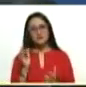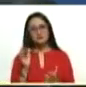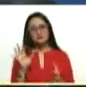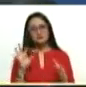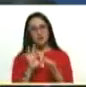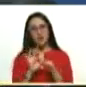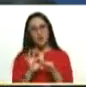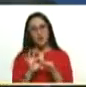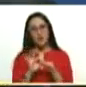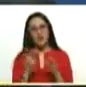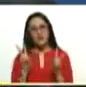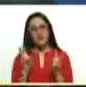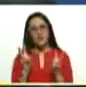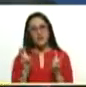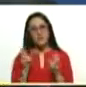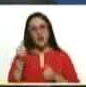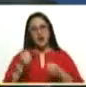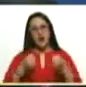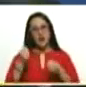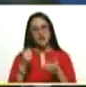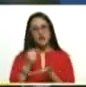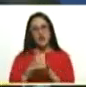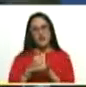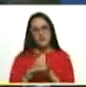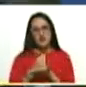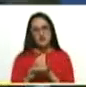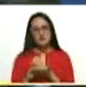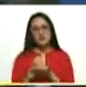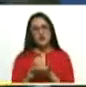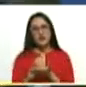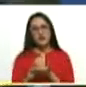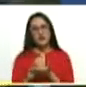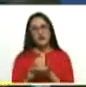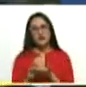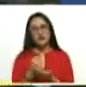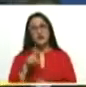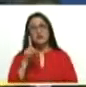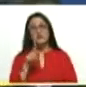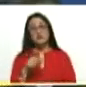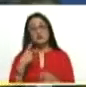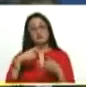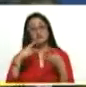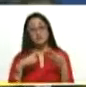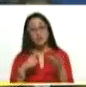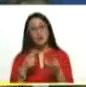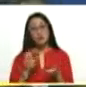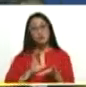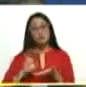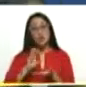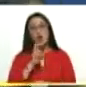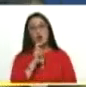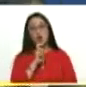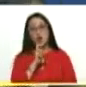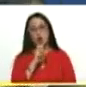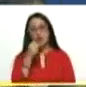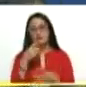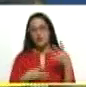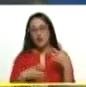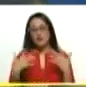establecer alianzas en los sectores automotriz, farmacéutico y de manufactura, así como una gran diversidad de recursos como el oro, diamantes,